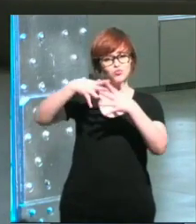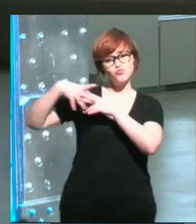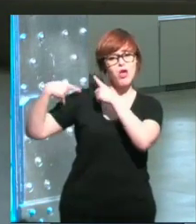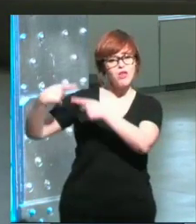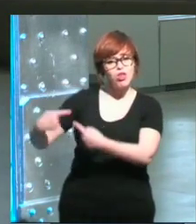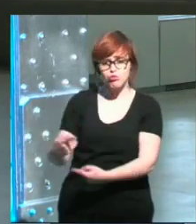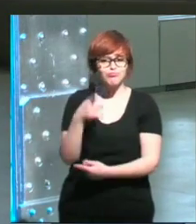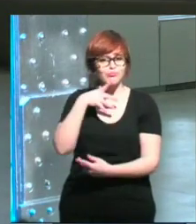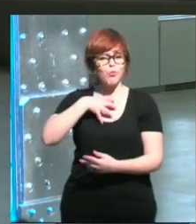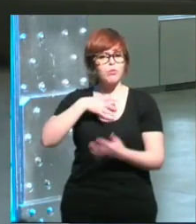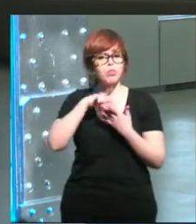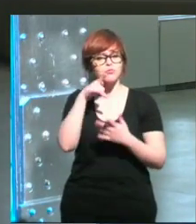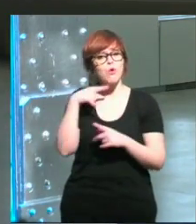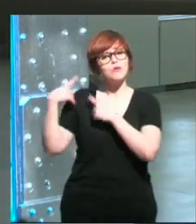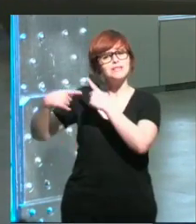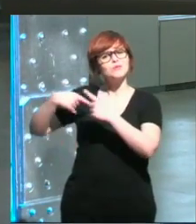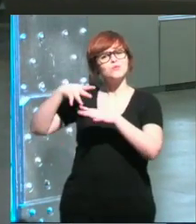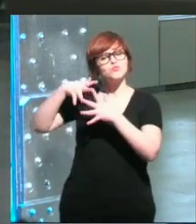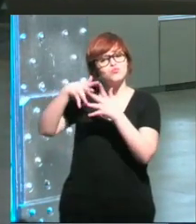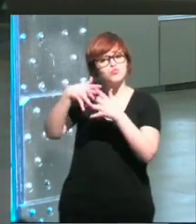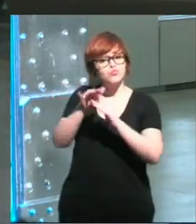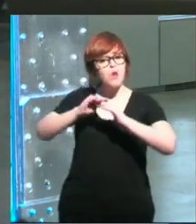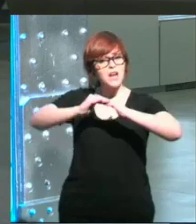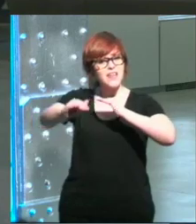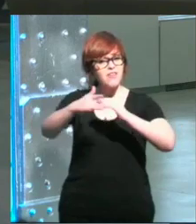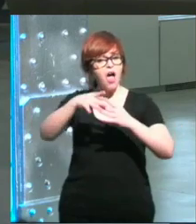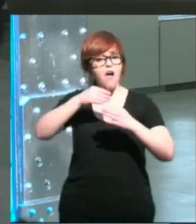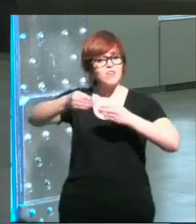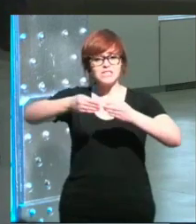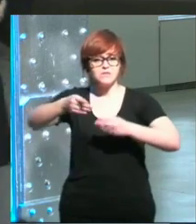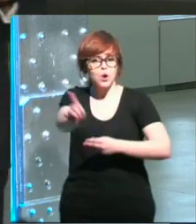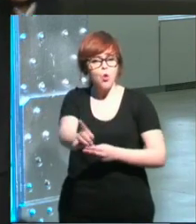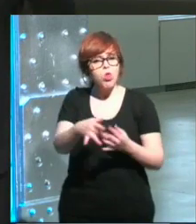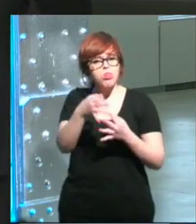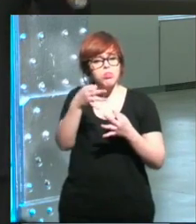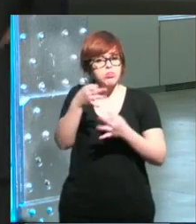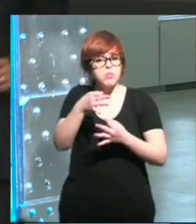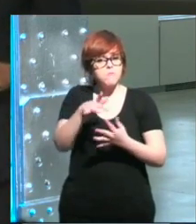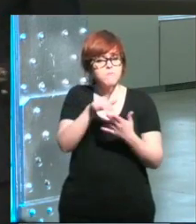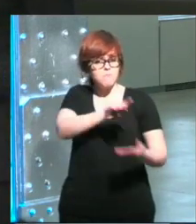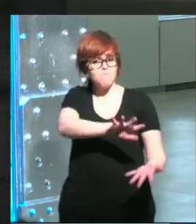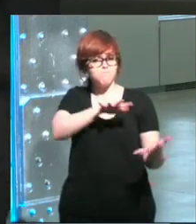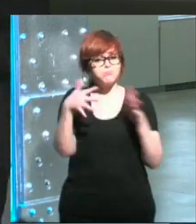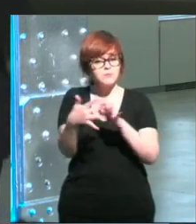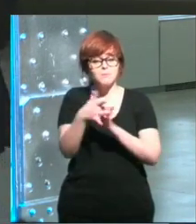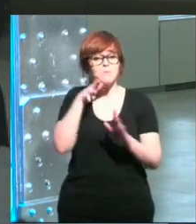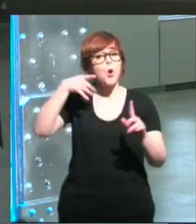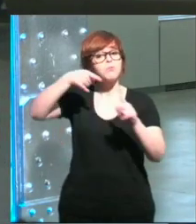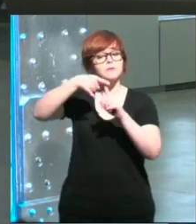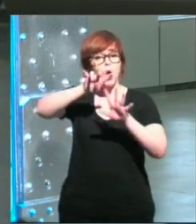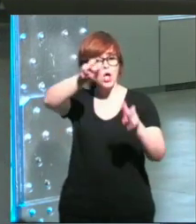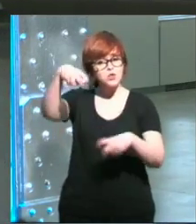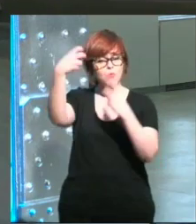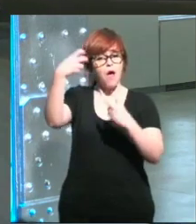tradicional, rígida, poco flexible, que tenía que romper todos los esquemas y por consiguiente innovar. Creo que innovó de